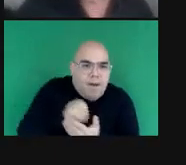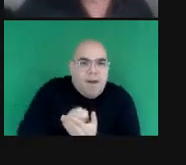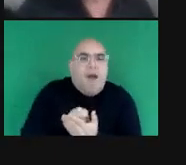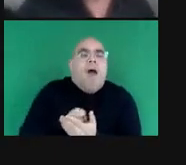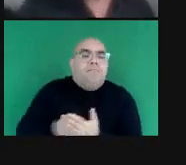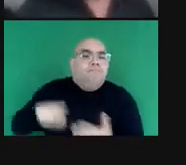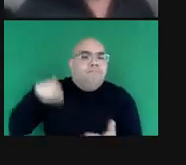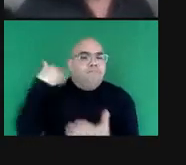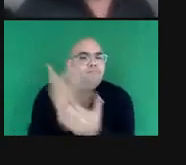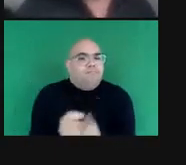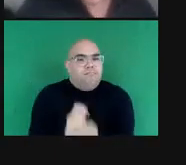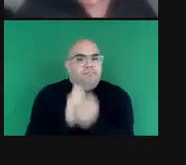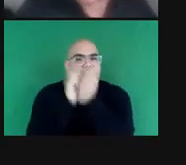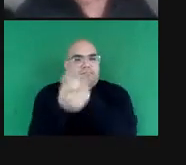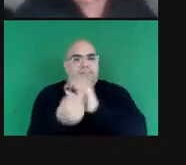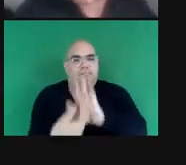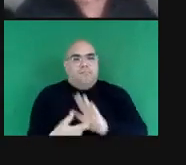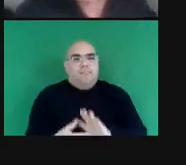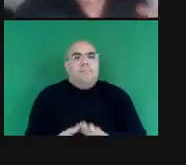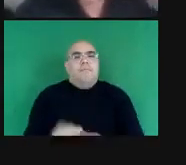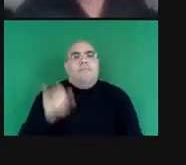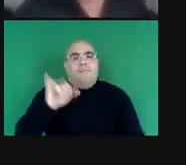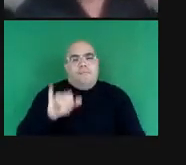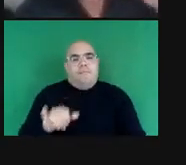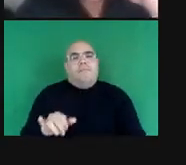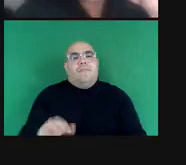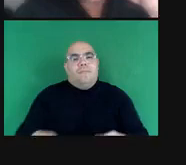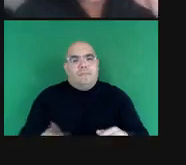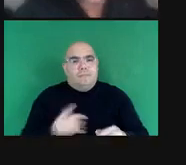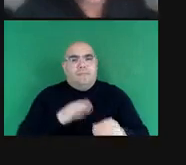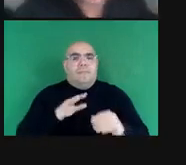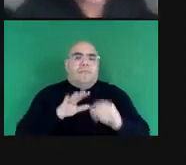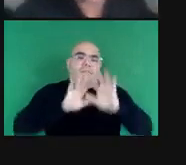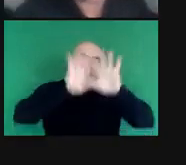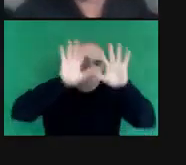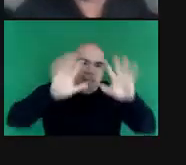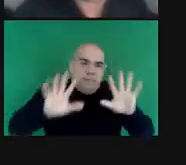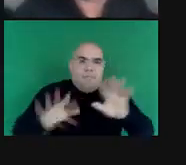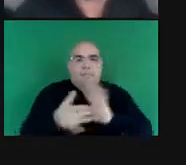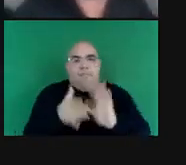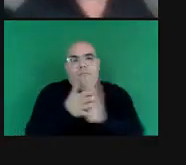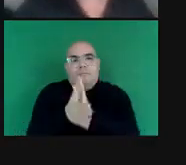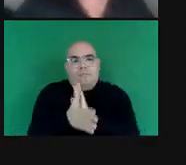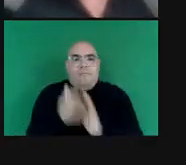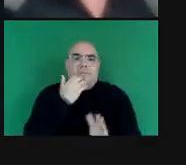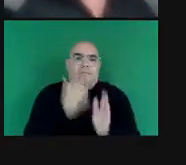alrededor. Y esto empiezo a hacerlo en una serie de escenarios en Medellín, como